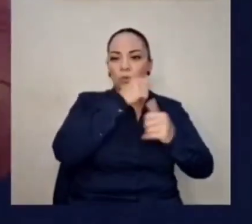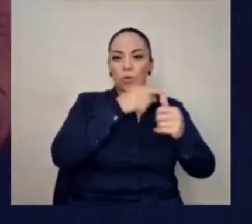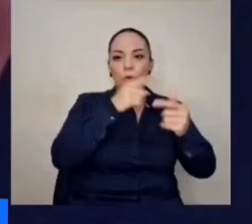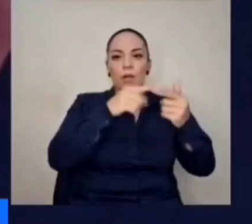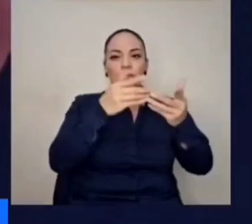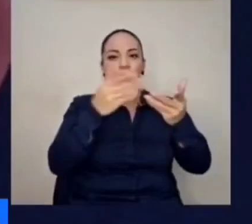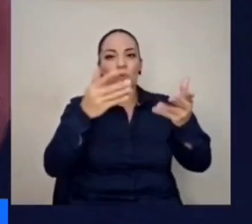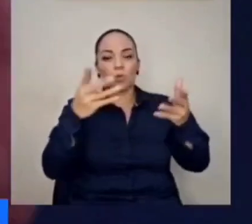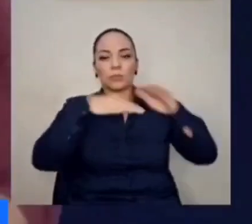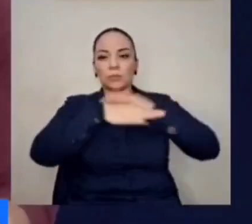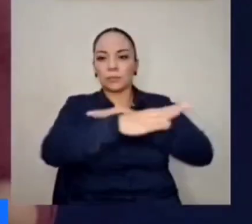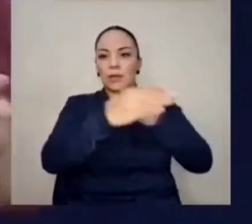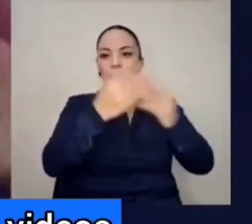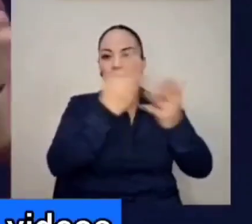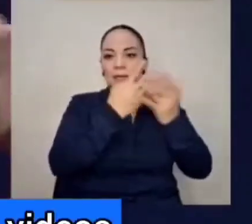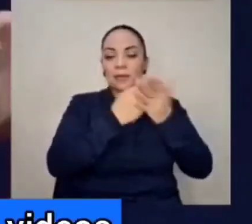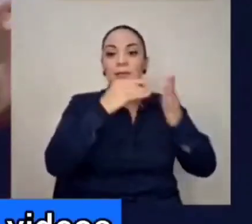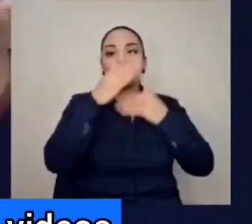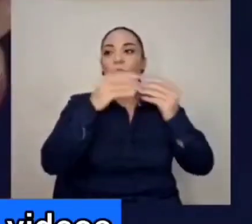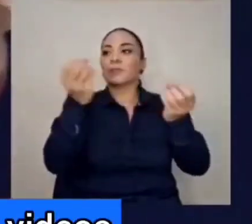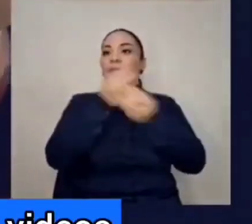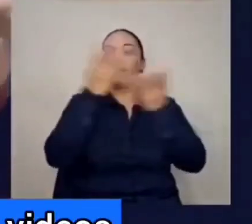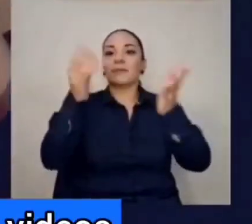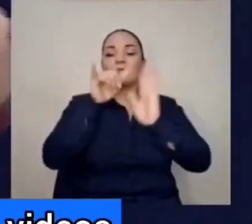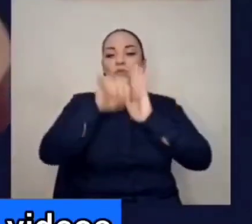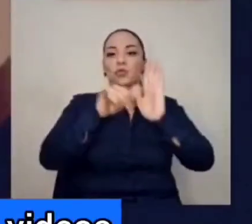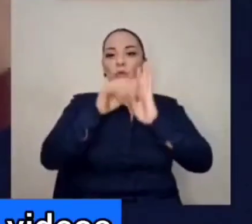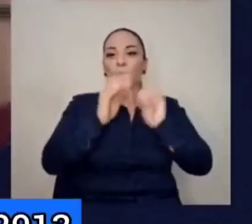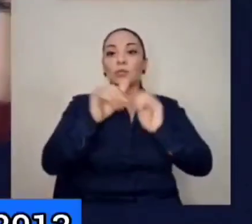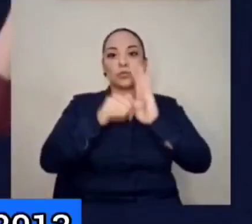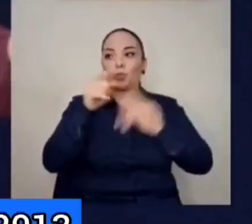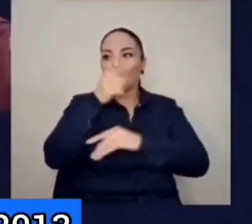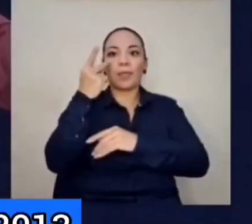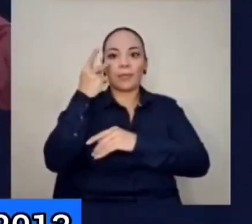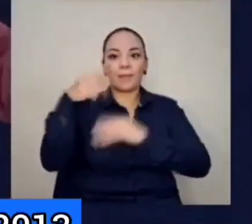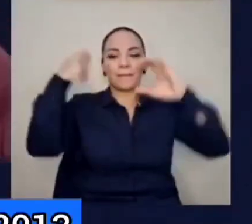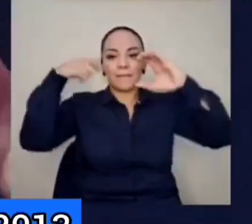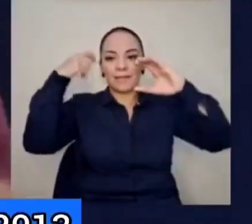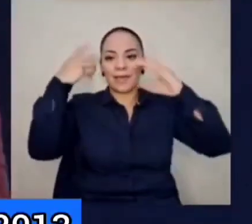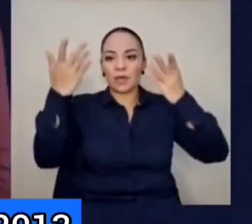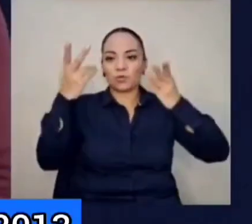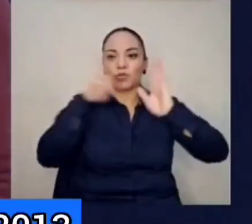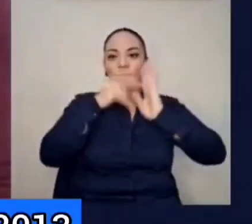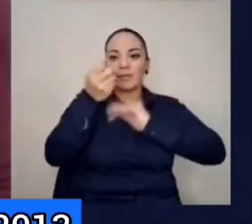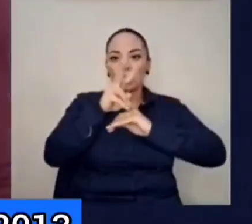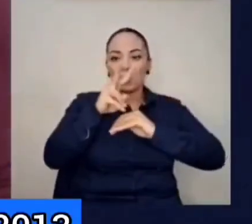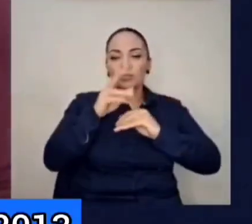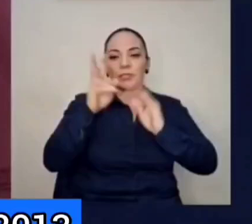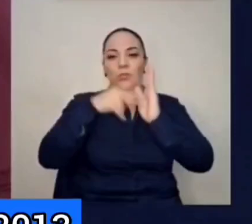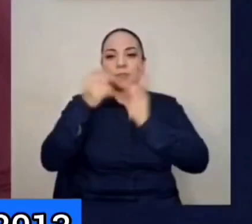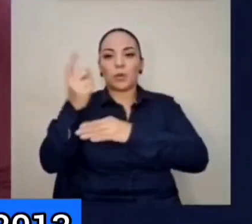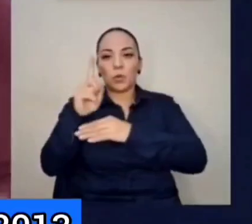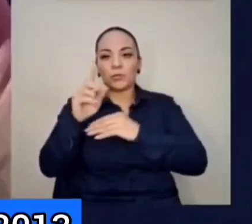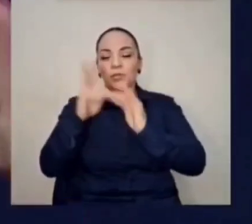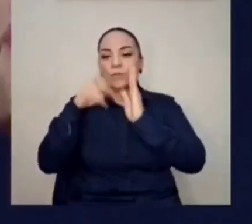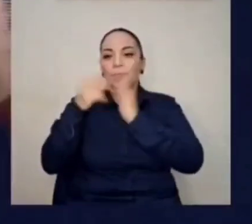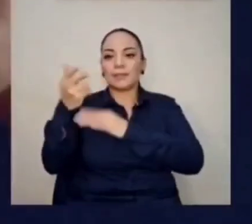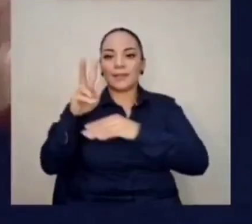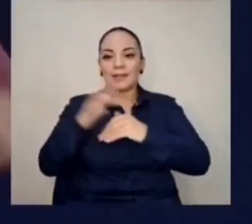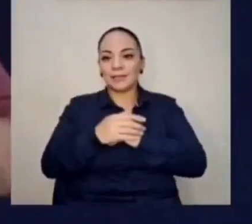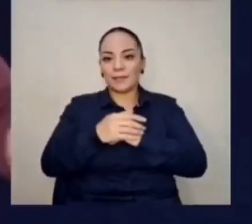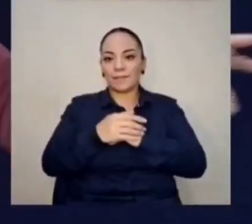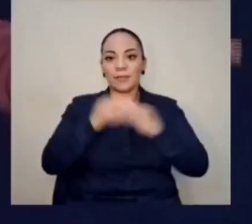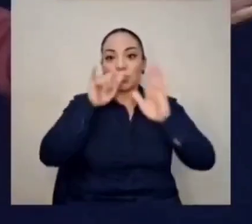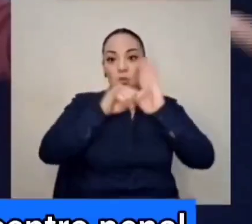penales, y luego las transmitían en YouTube, y cualquiera puede buscar en YouTube los videos, y ahí va a haber videos del 2012, 2011, 2013, en YouTube de